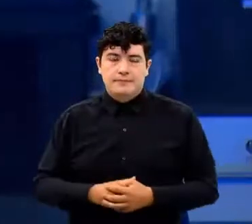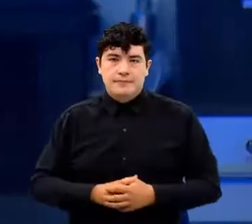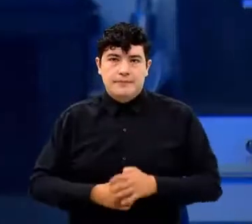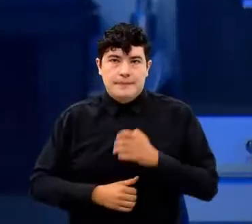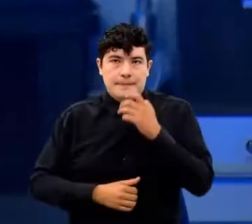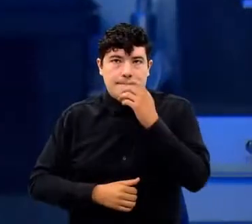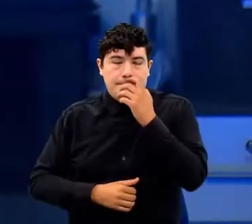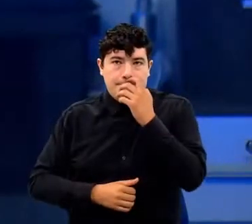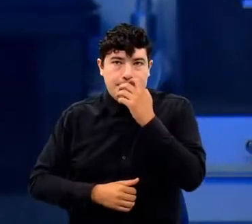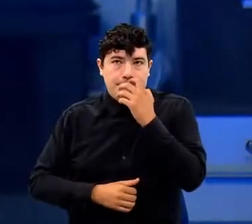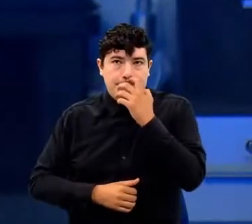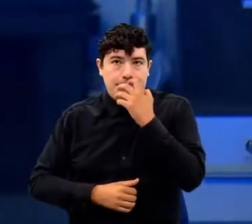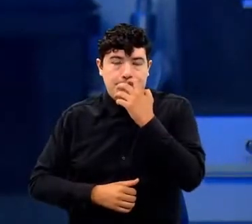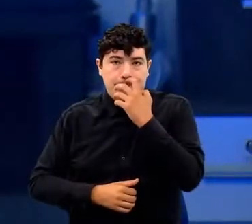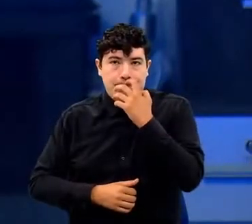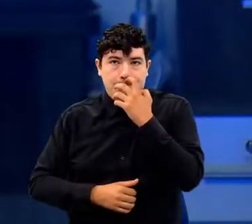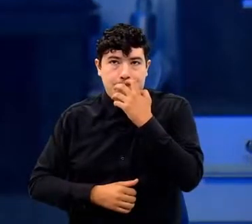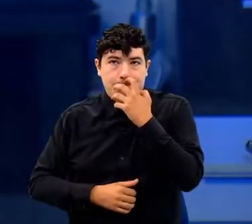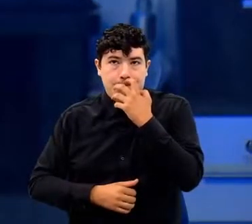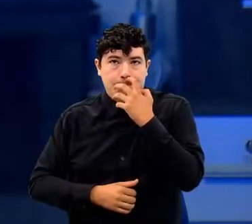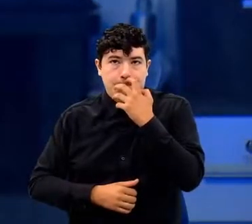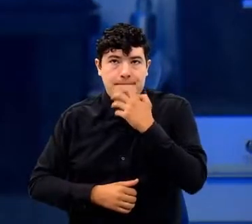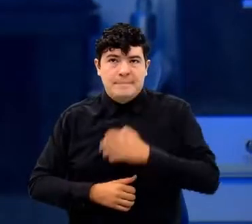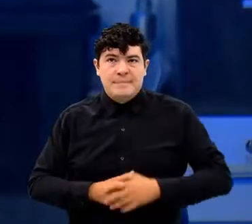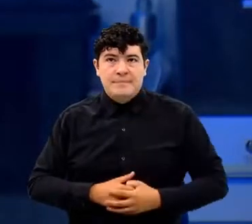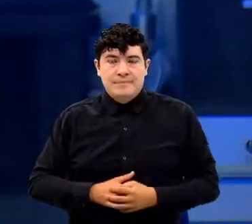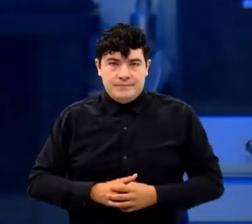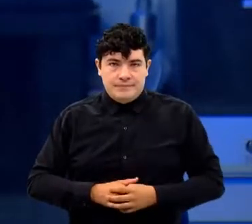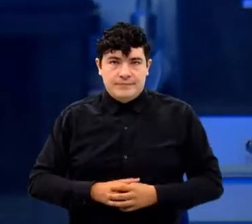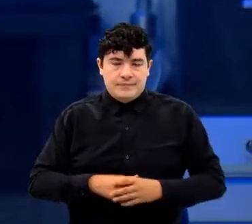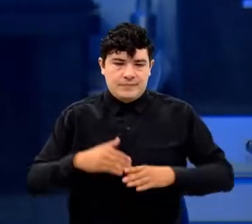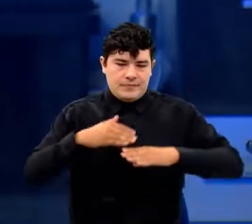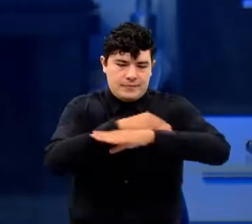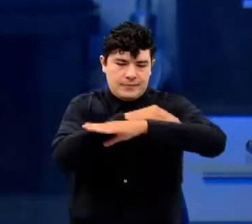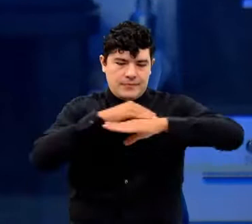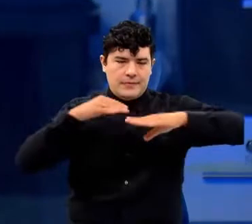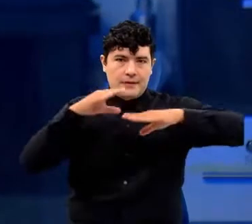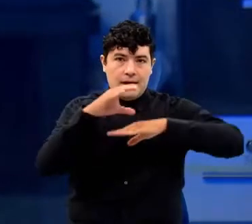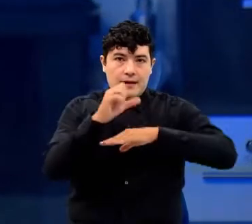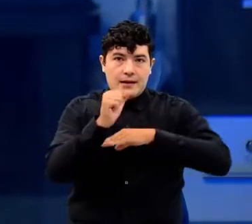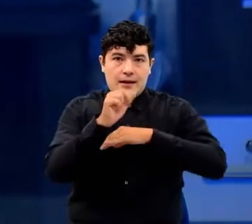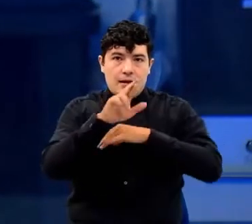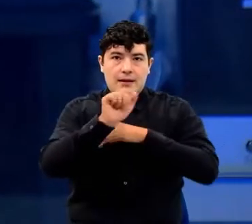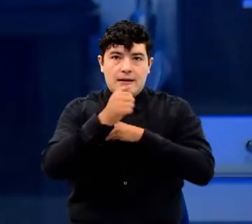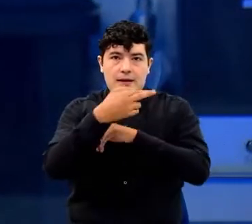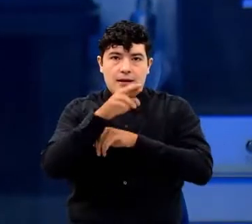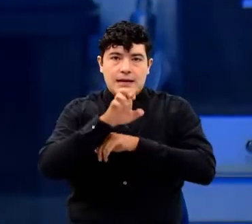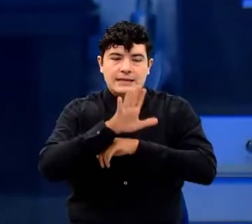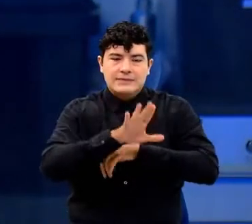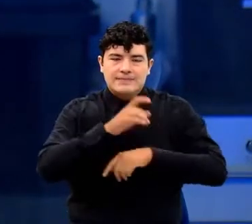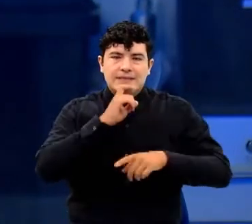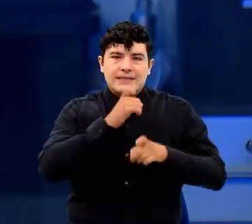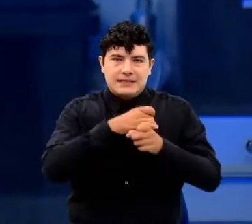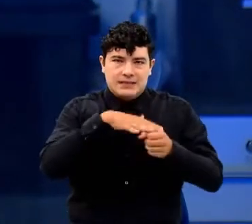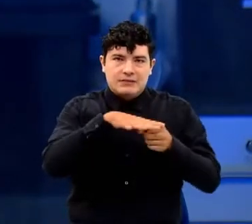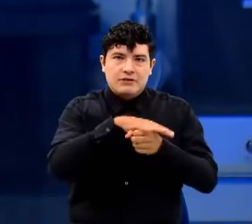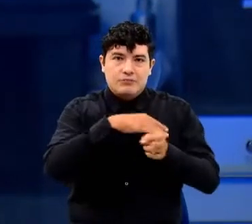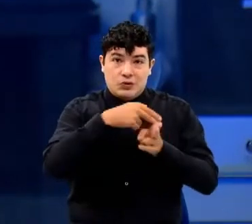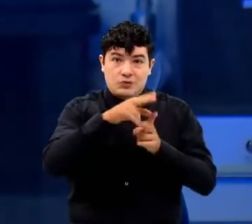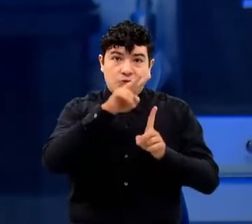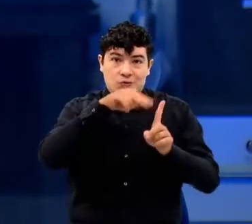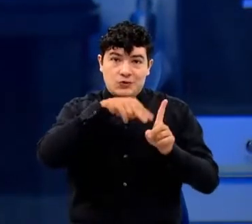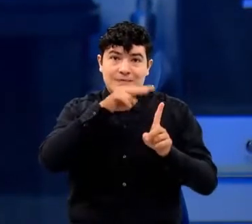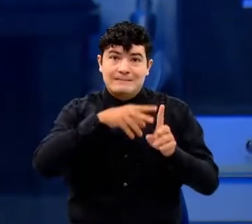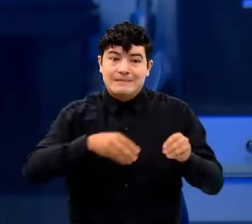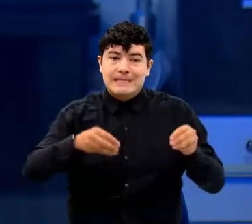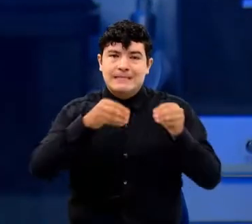Por otra parte, se agudiza el problema de movilidad por la transversal del Carare. La vía permanecerá cerrada por 2 meses más. Por su parte, la comunidad